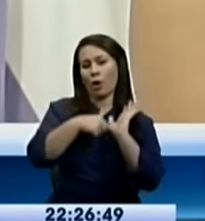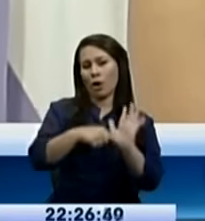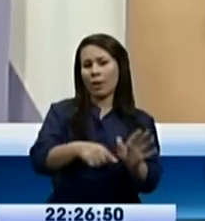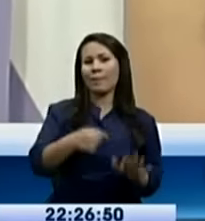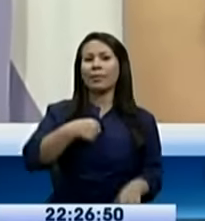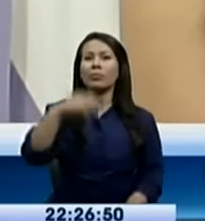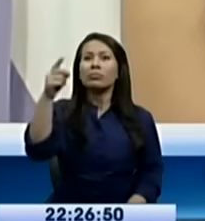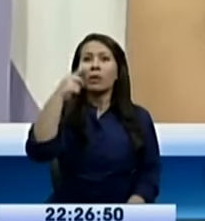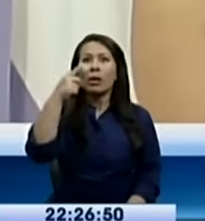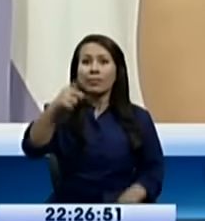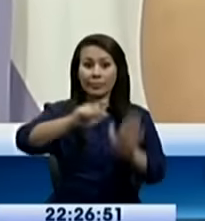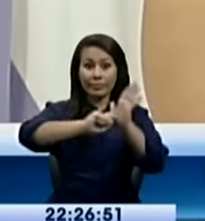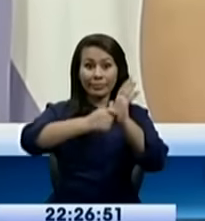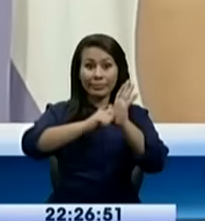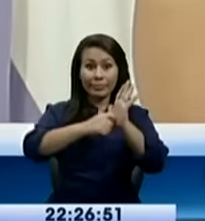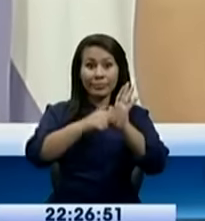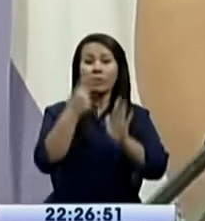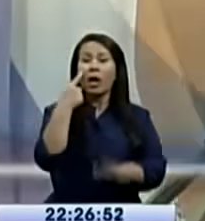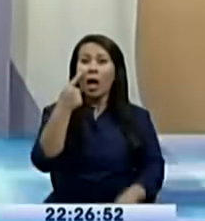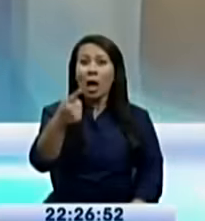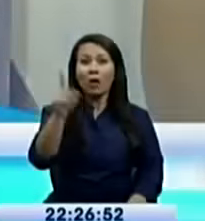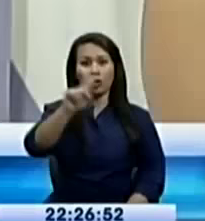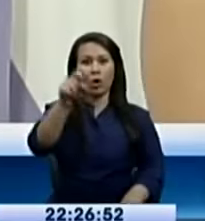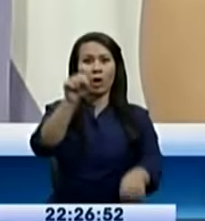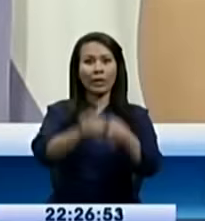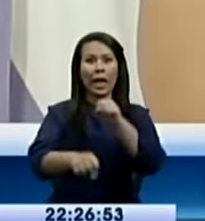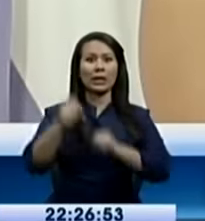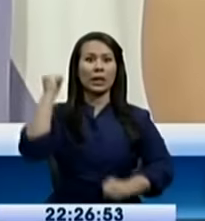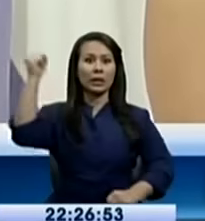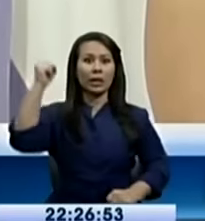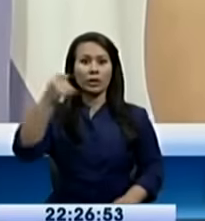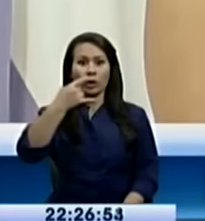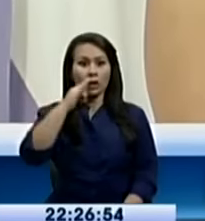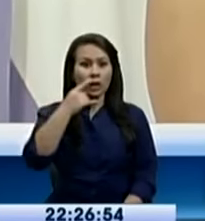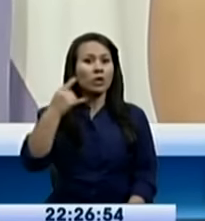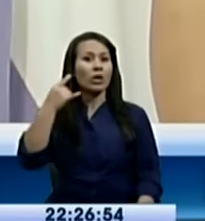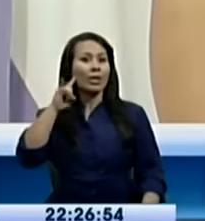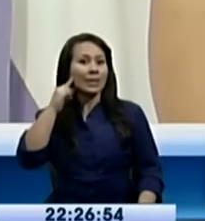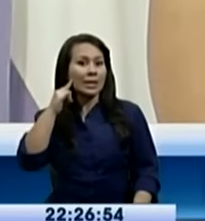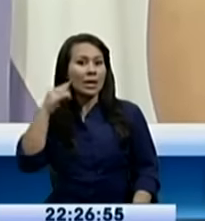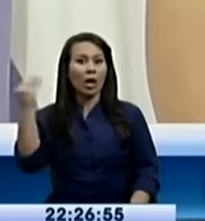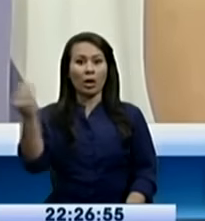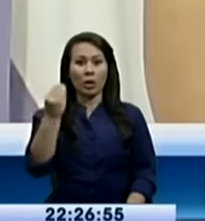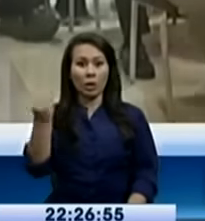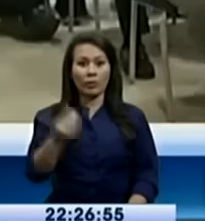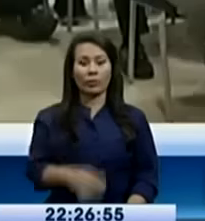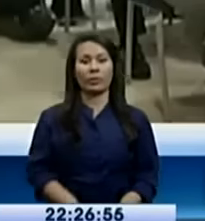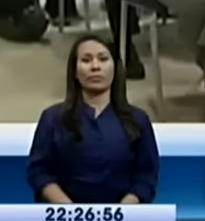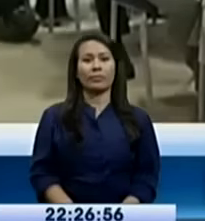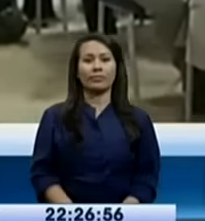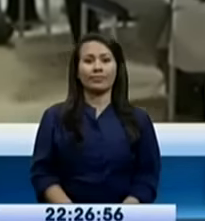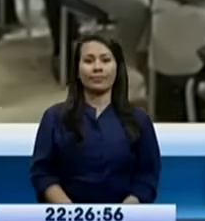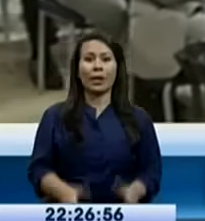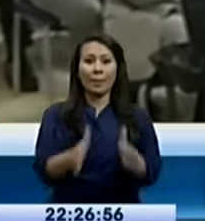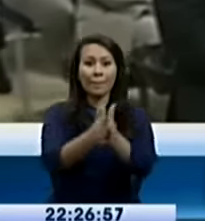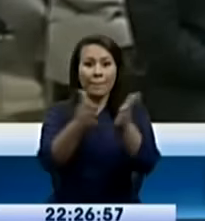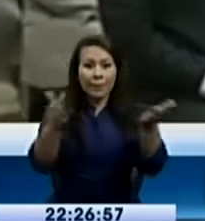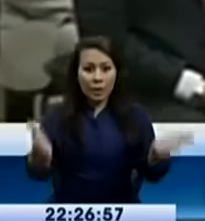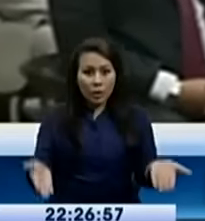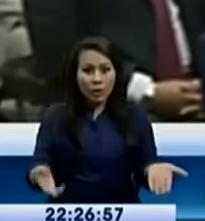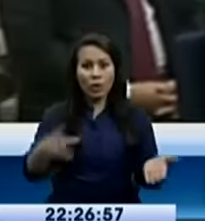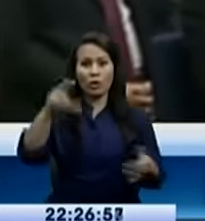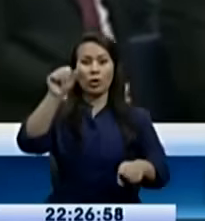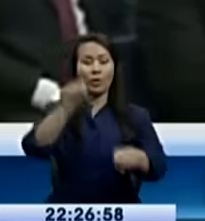buscamos? Buscamos que los programas no vulneren los derechos de niñas, niños y adolescentes. Estos datos se dieron